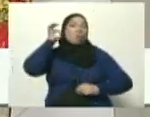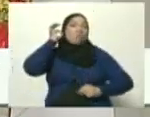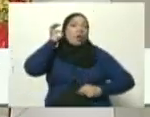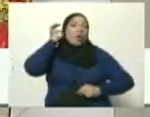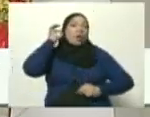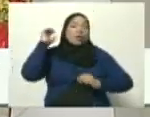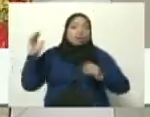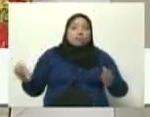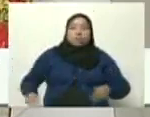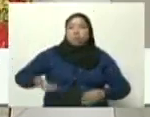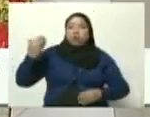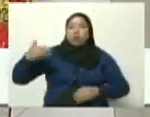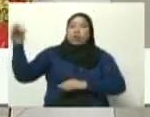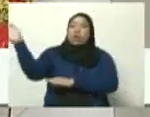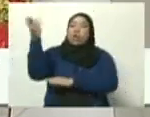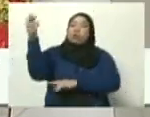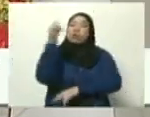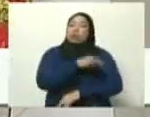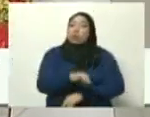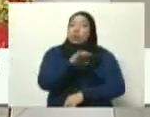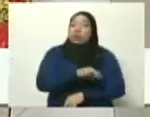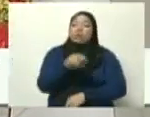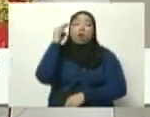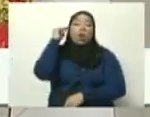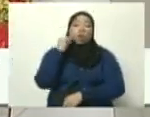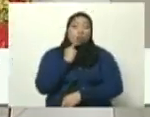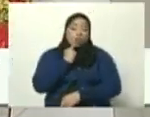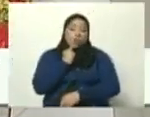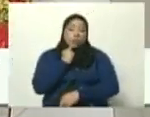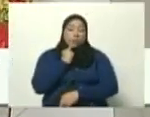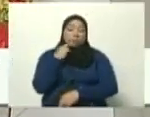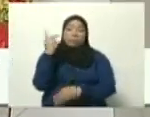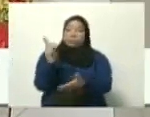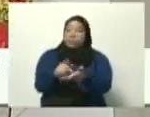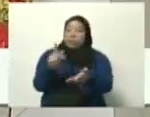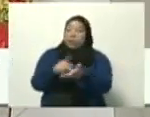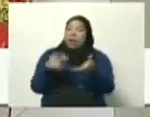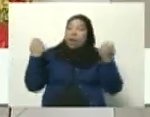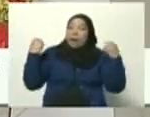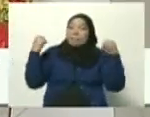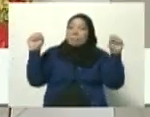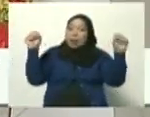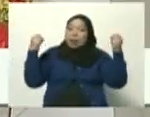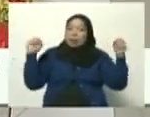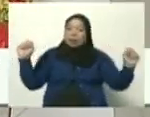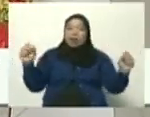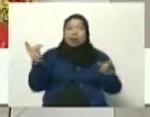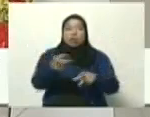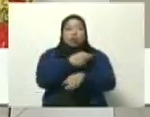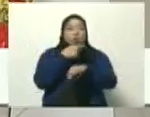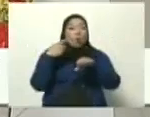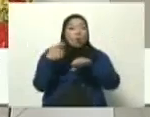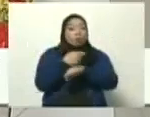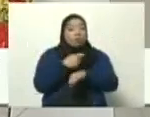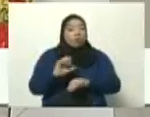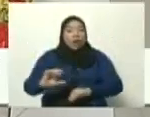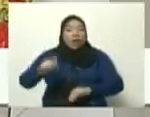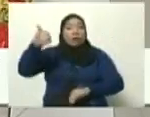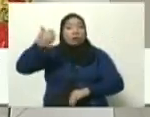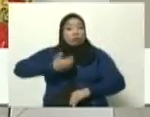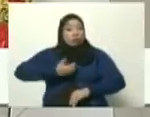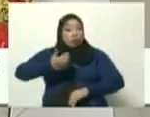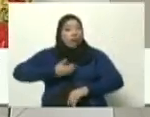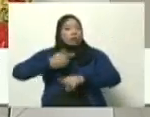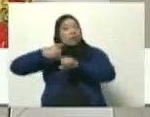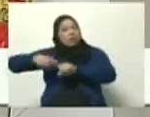del socialismo bolivariano. Las mujeres están presentes activamente en nuestra gestión de gobierno, en altos cargos de